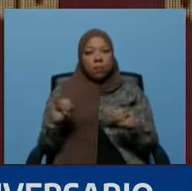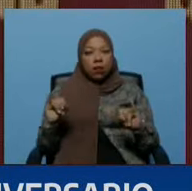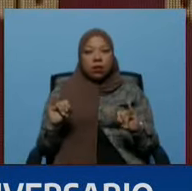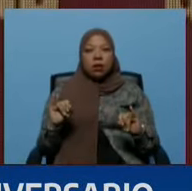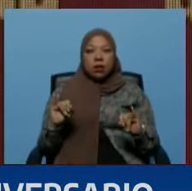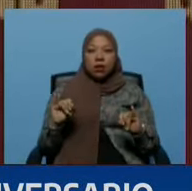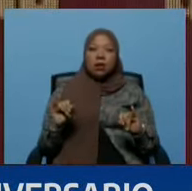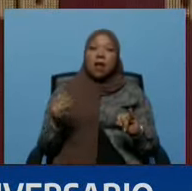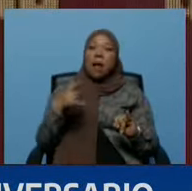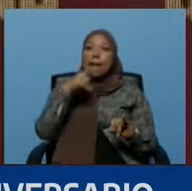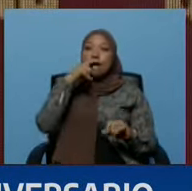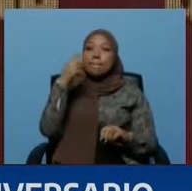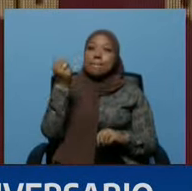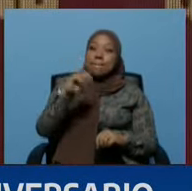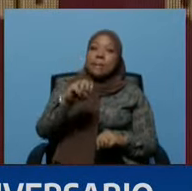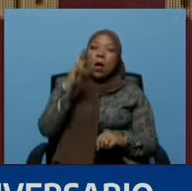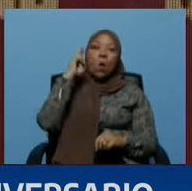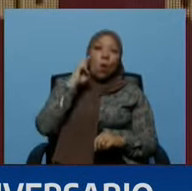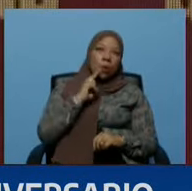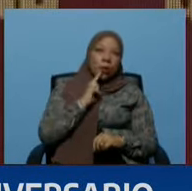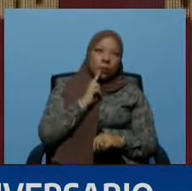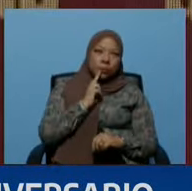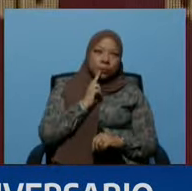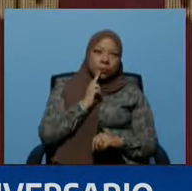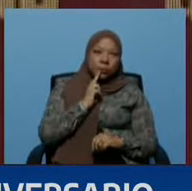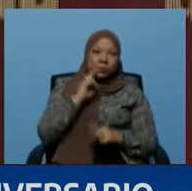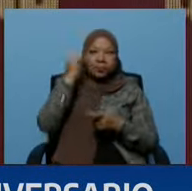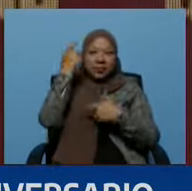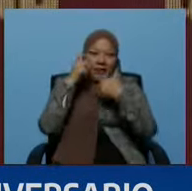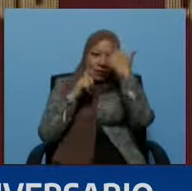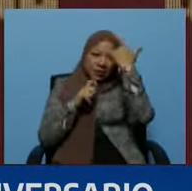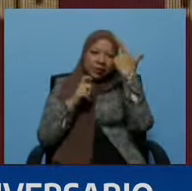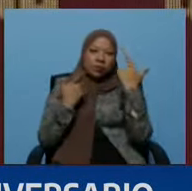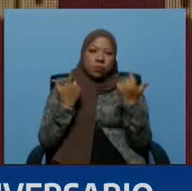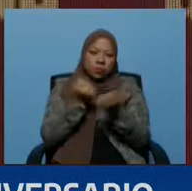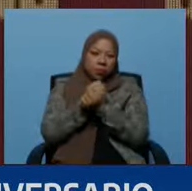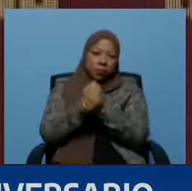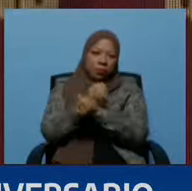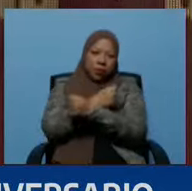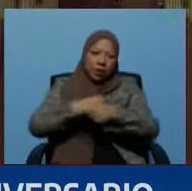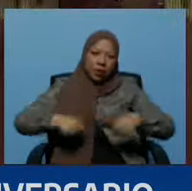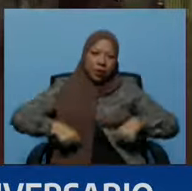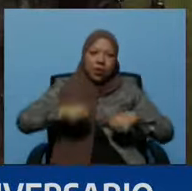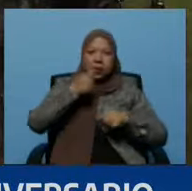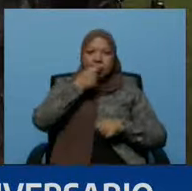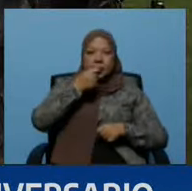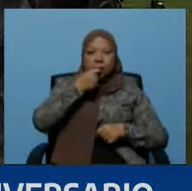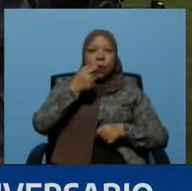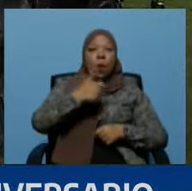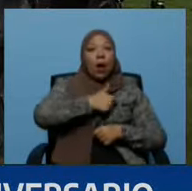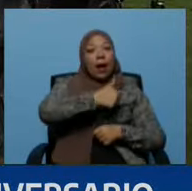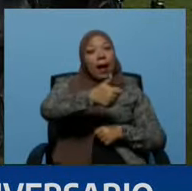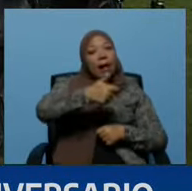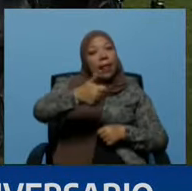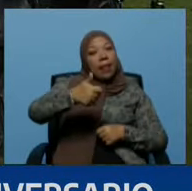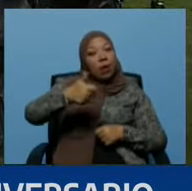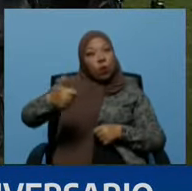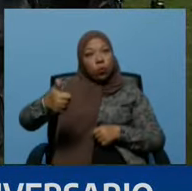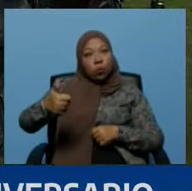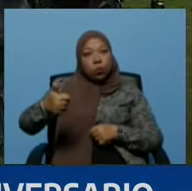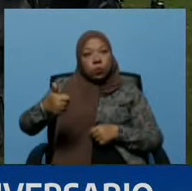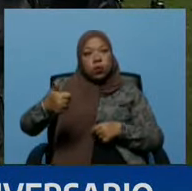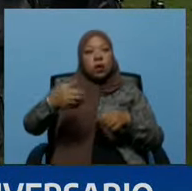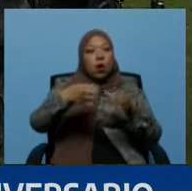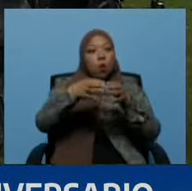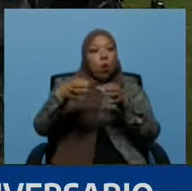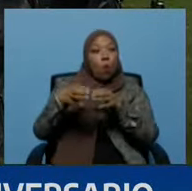y cada vez más bolivariana. Y chavista. Esa es la Fuerza Armada Nacional Bolivariana, en cada uno de sus componentes.